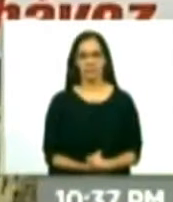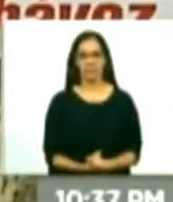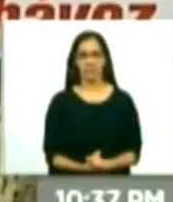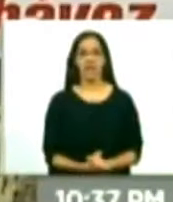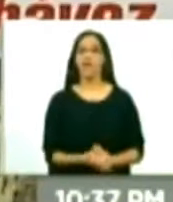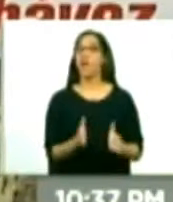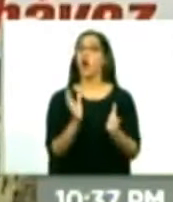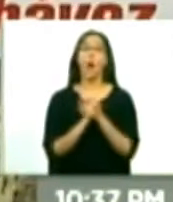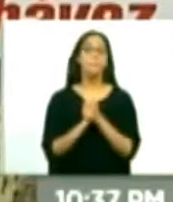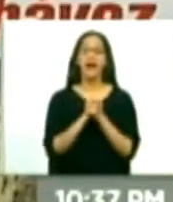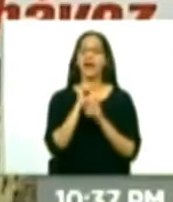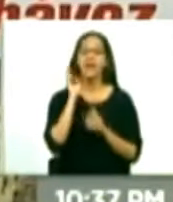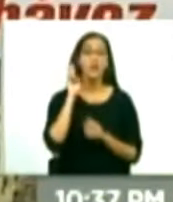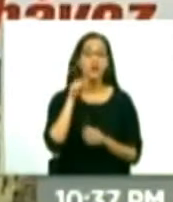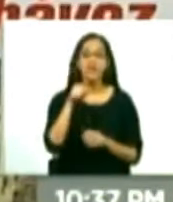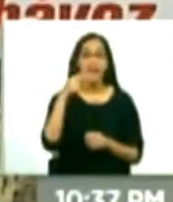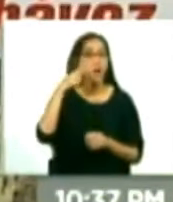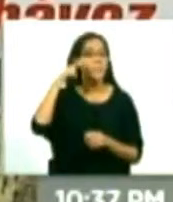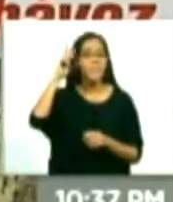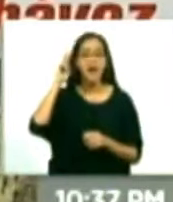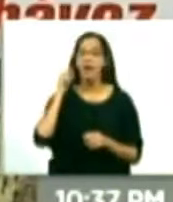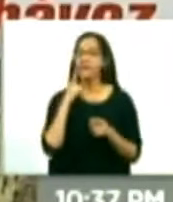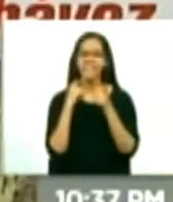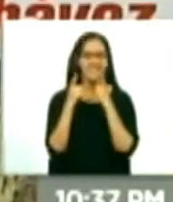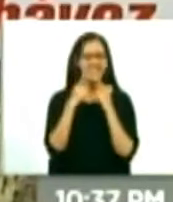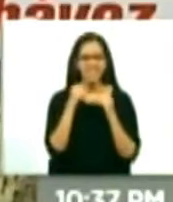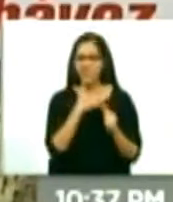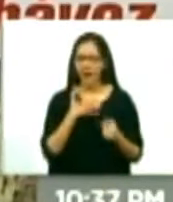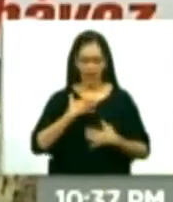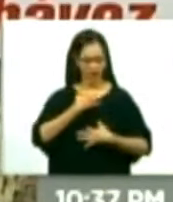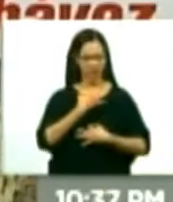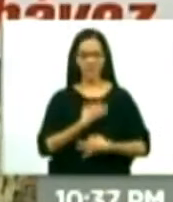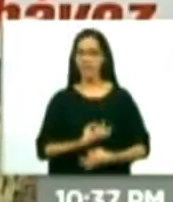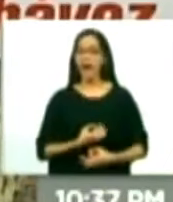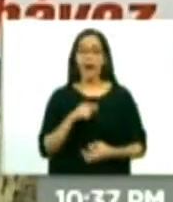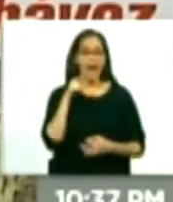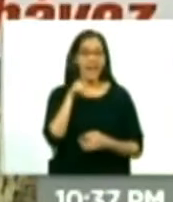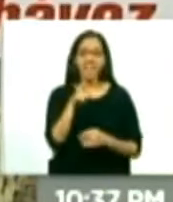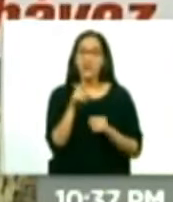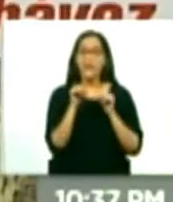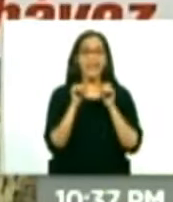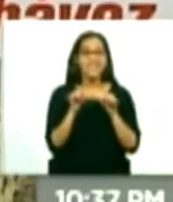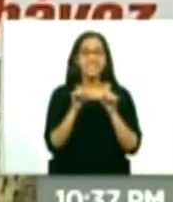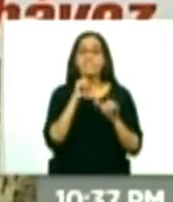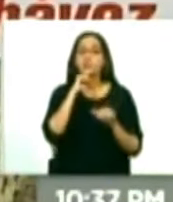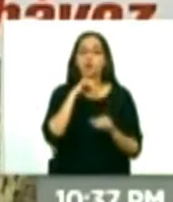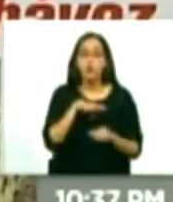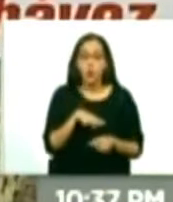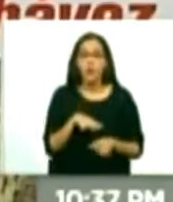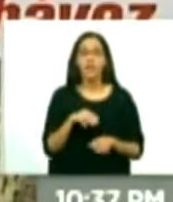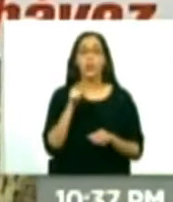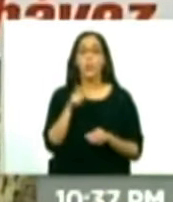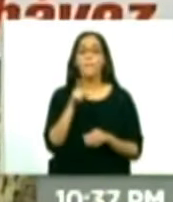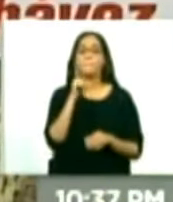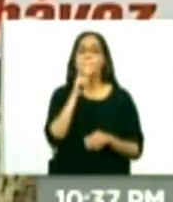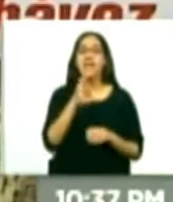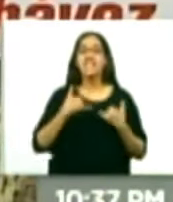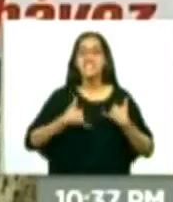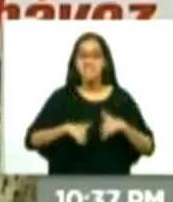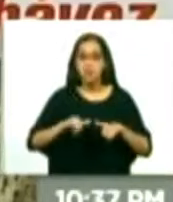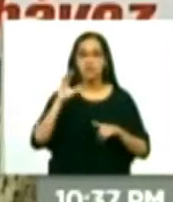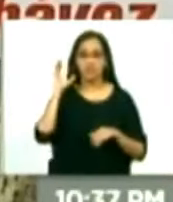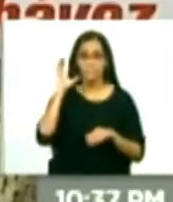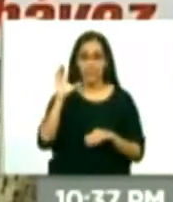Compadre, usted es un pillo, usted puede vestirse del color que sea y ha quedado marcado como un mal hijo de esta patria, traidor a